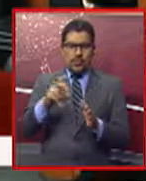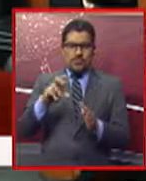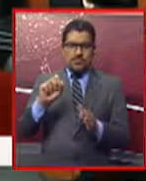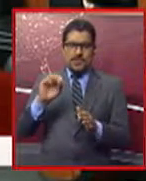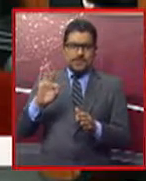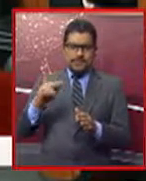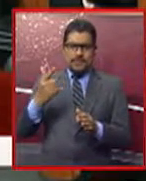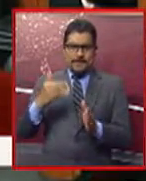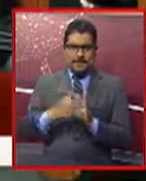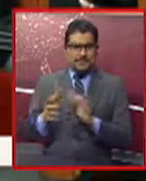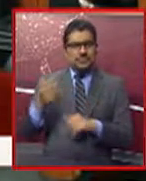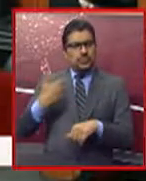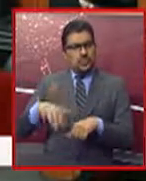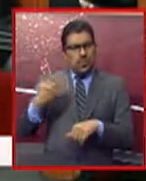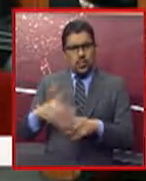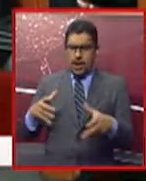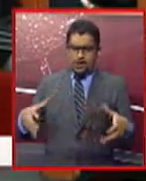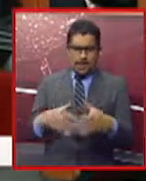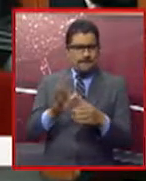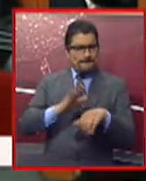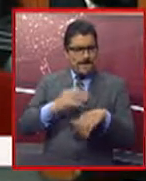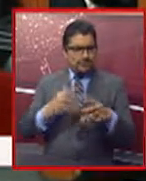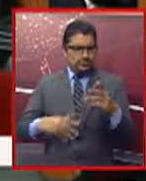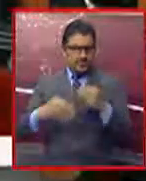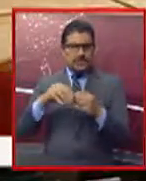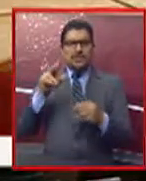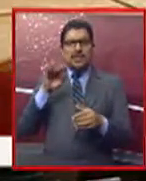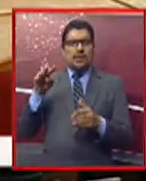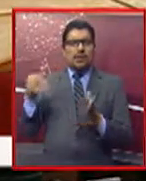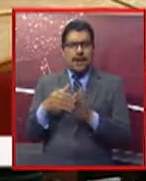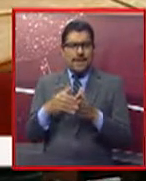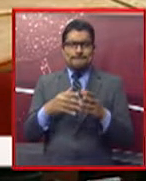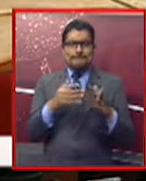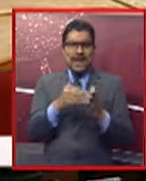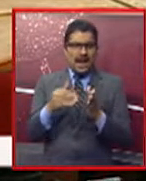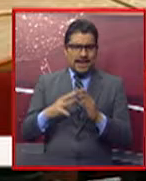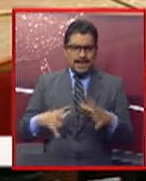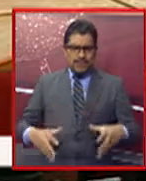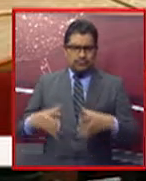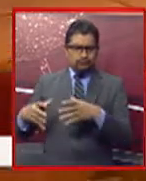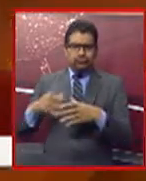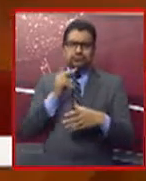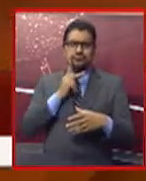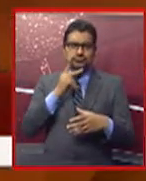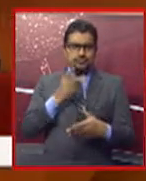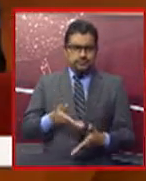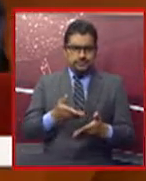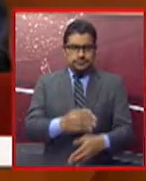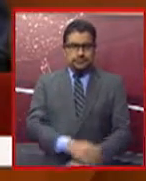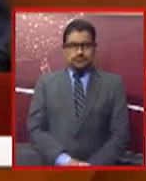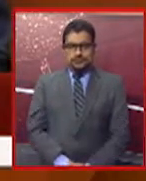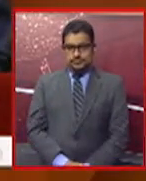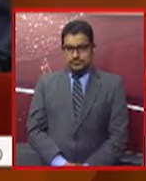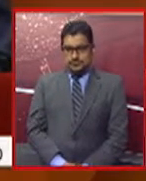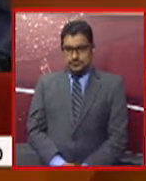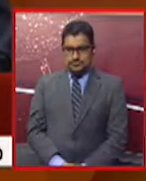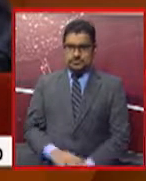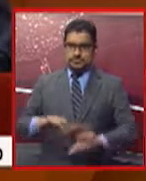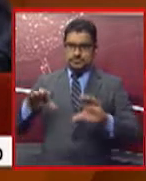1.947.000, lo que representa una producción adicional de 19.000 barriles de crudo. Las